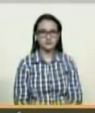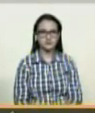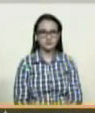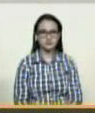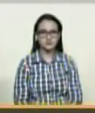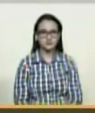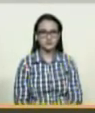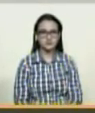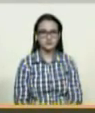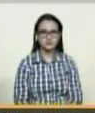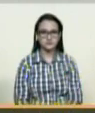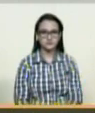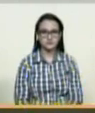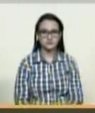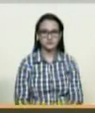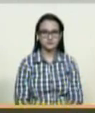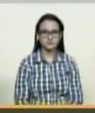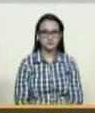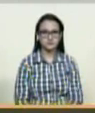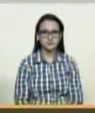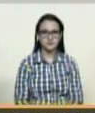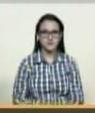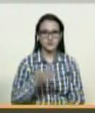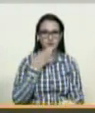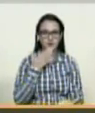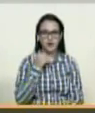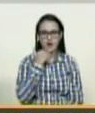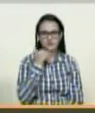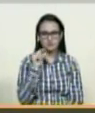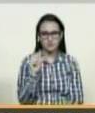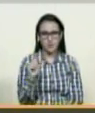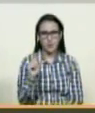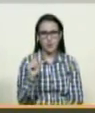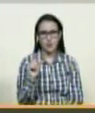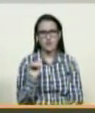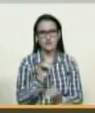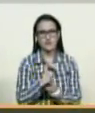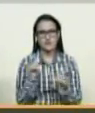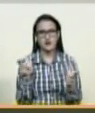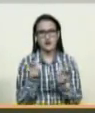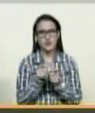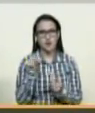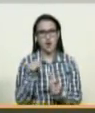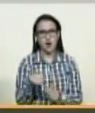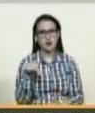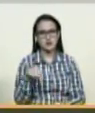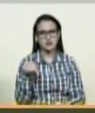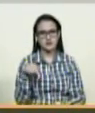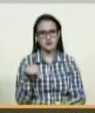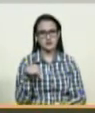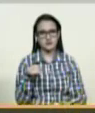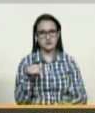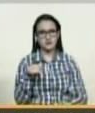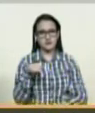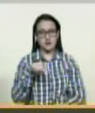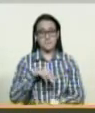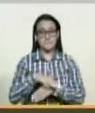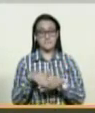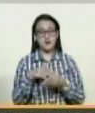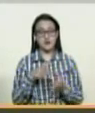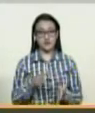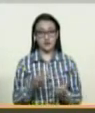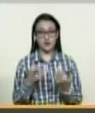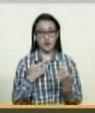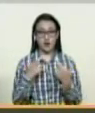gracias barry te puedo informar que hace pocos minutos culminó una reunión al carmel despacho precisamente del ministerio de poder popular